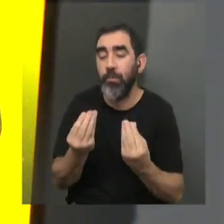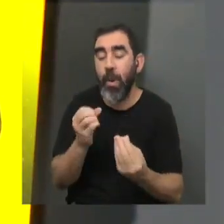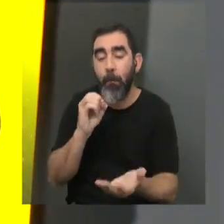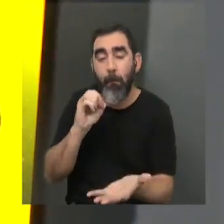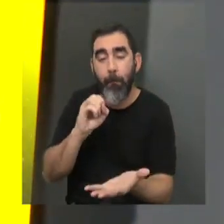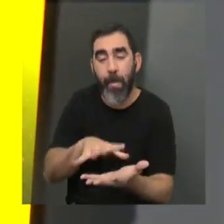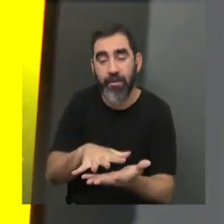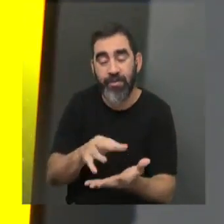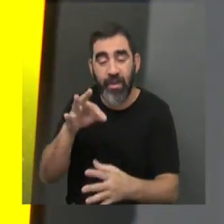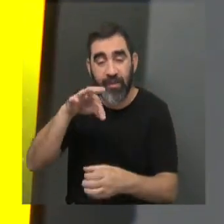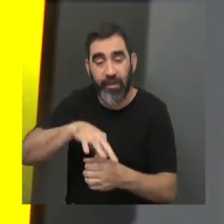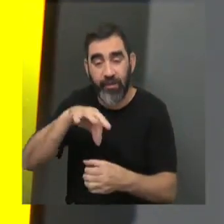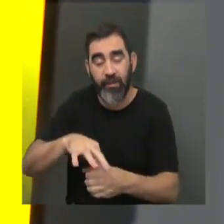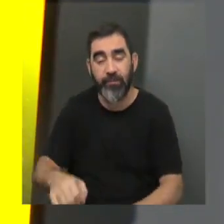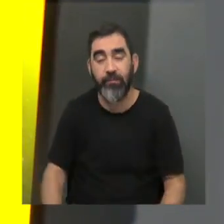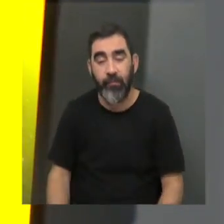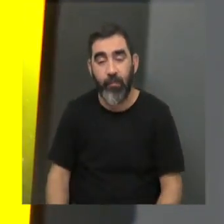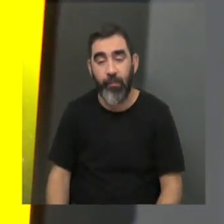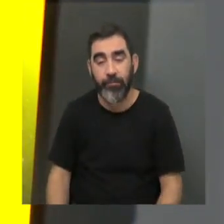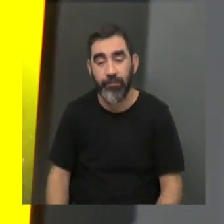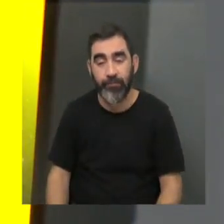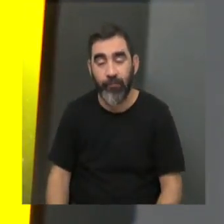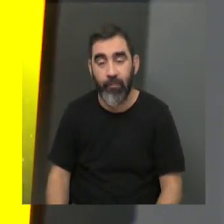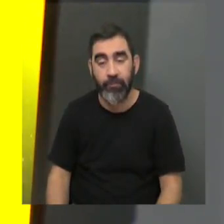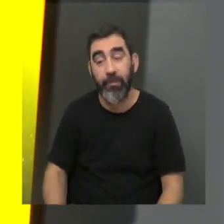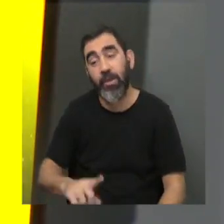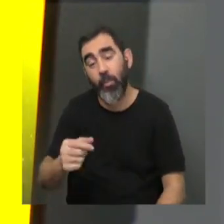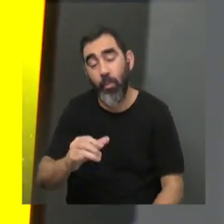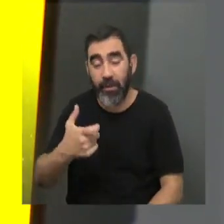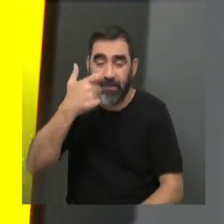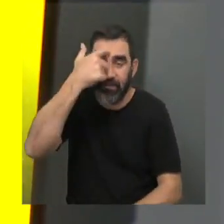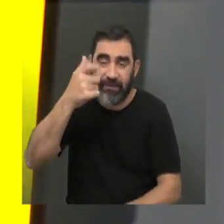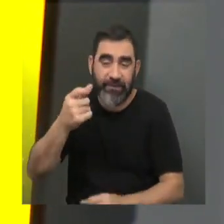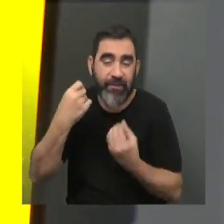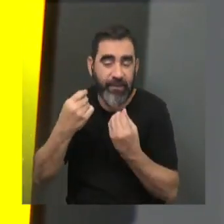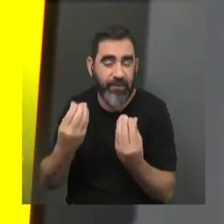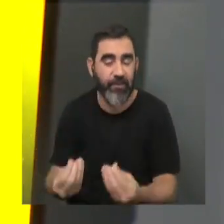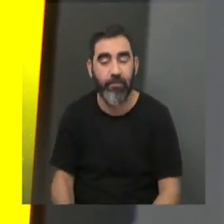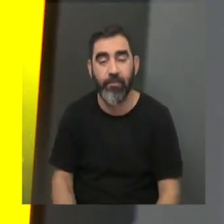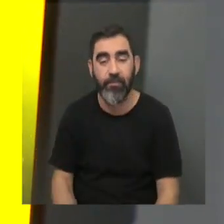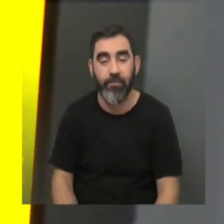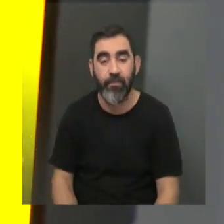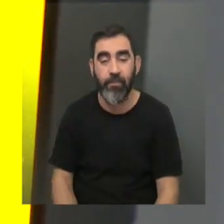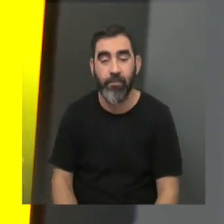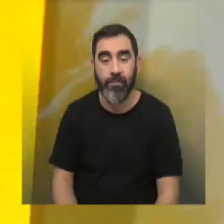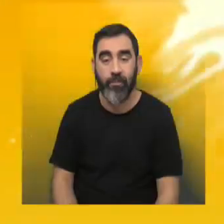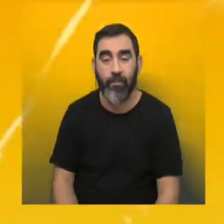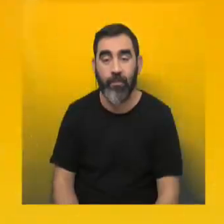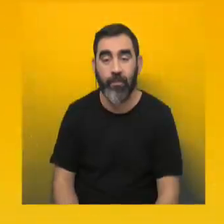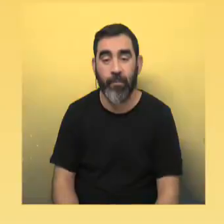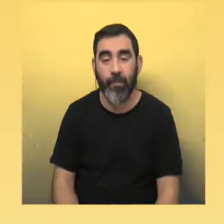este tipo de manchas? Después, ella nos va a contar en esta parte de este informe y después vamos a ver qué ciencia hay detrás de eso. A ver. Adelante.